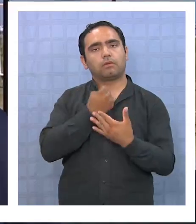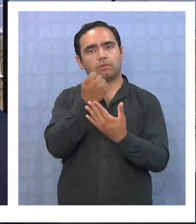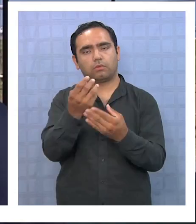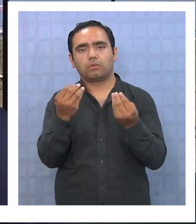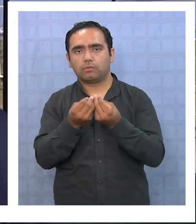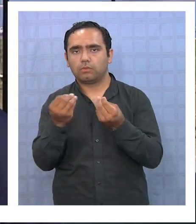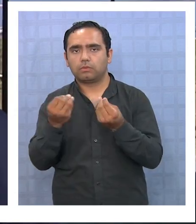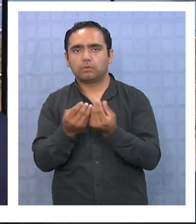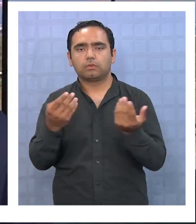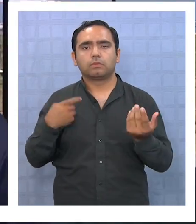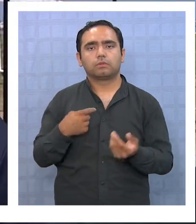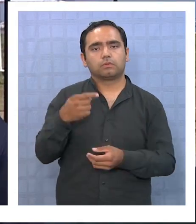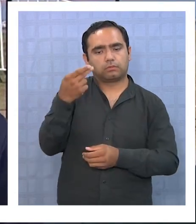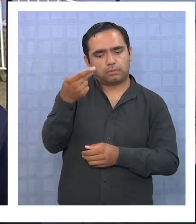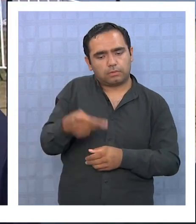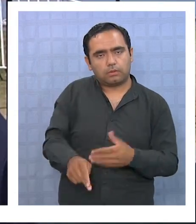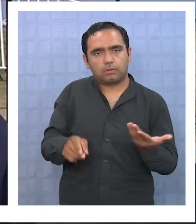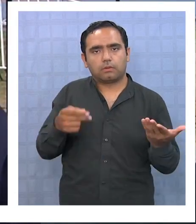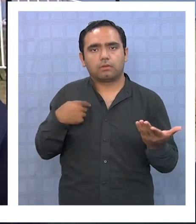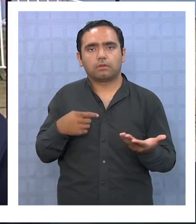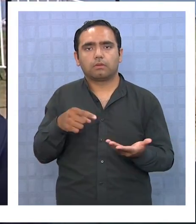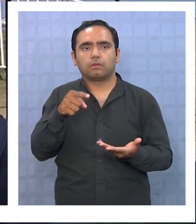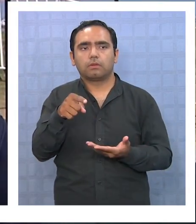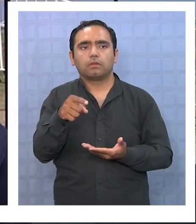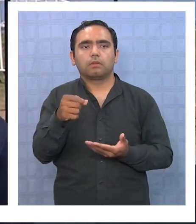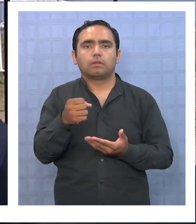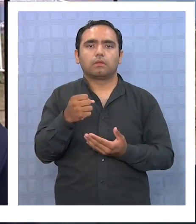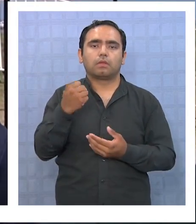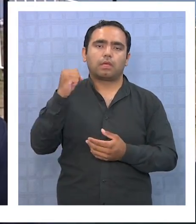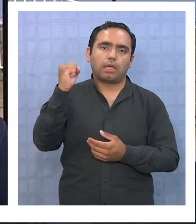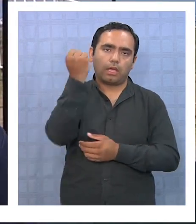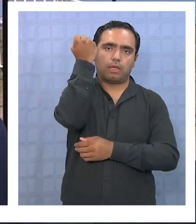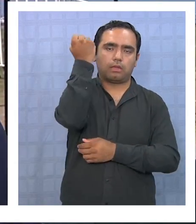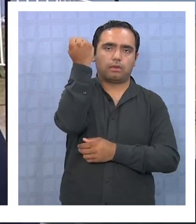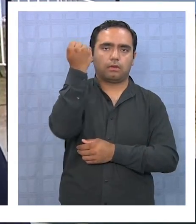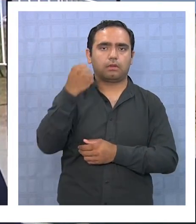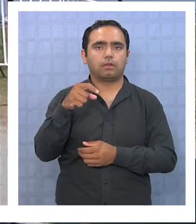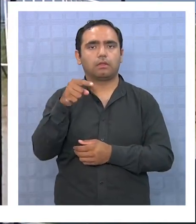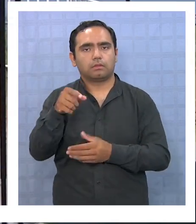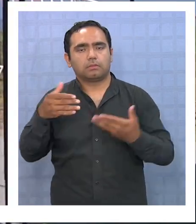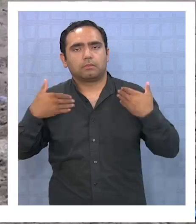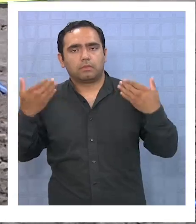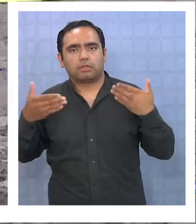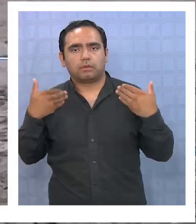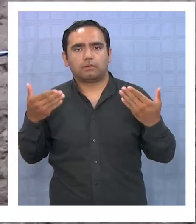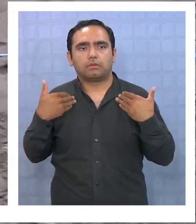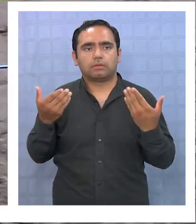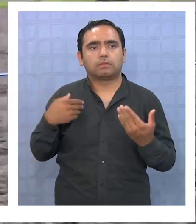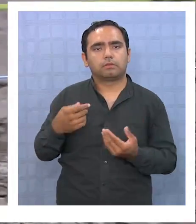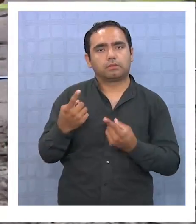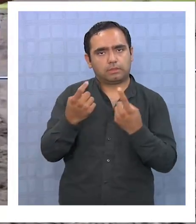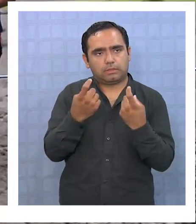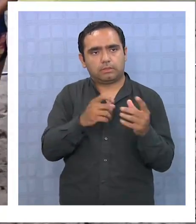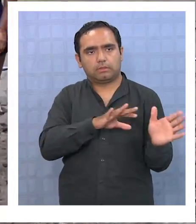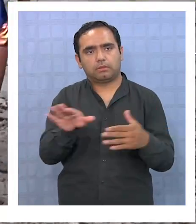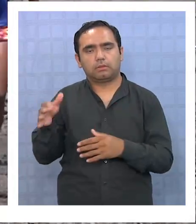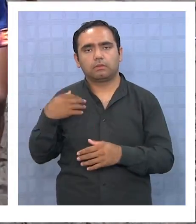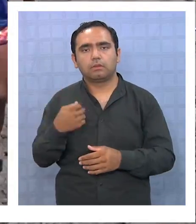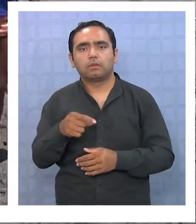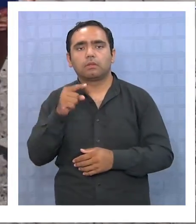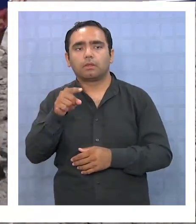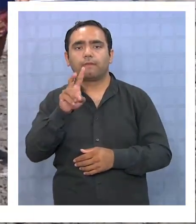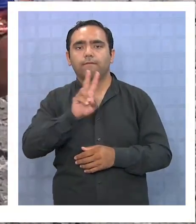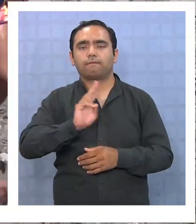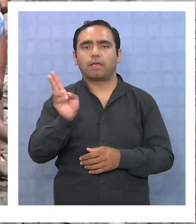somos locales, ha ayudado harto para ganar quizá esa motivación extra que uno necesita a veces. Mientras tanto, los venezolanos,